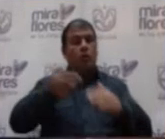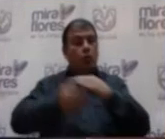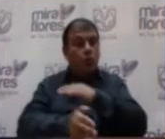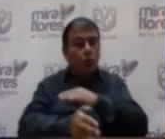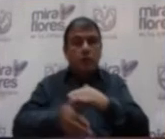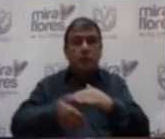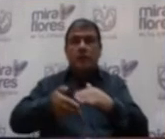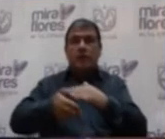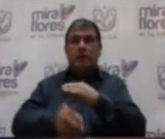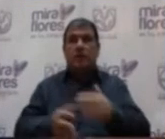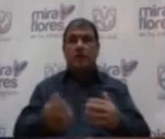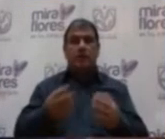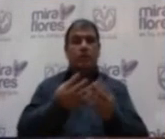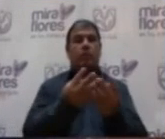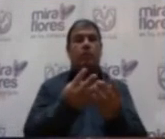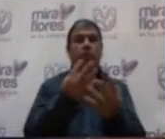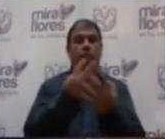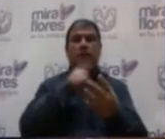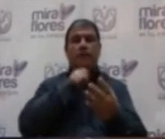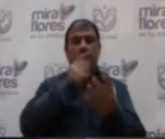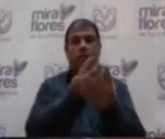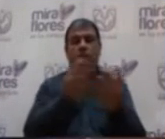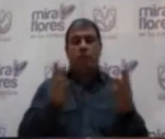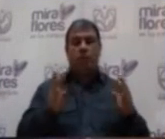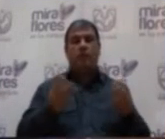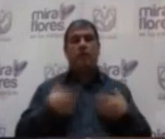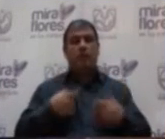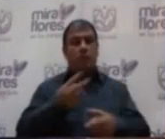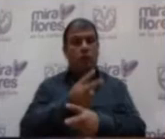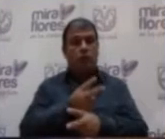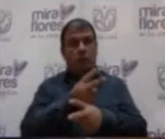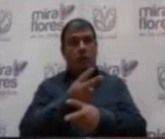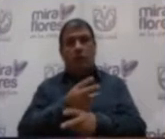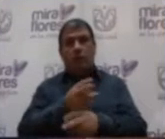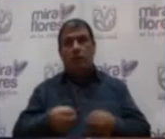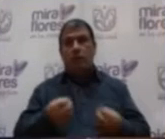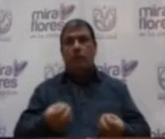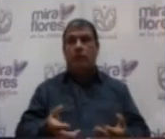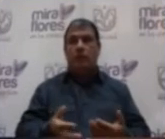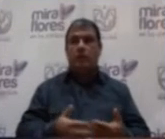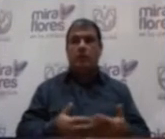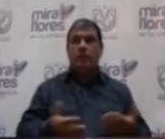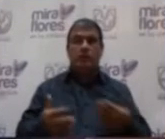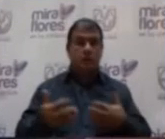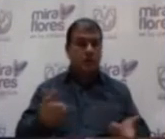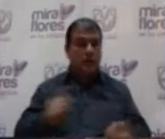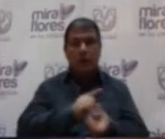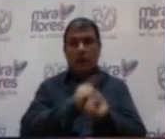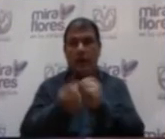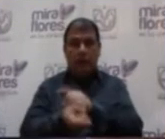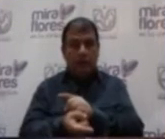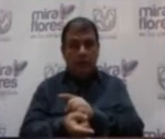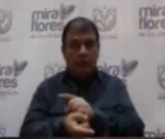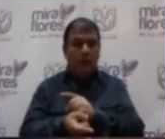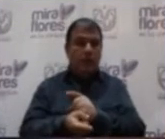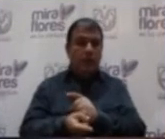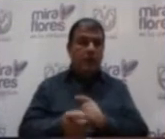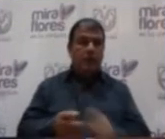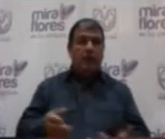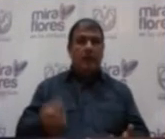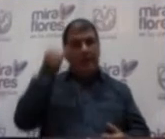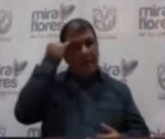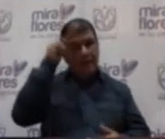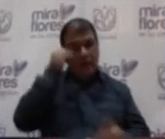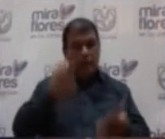posteriormente que son enrejadas y que hay que tener mucho cuidado con esto porque se desvirtúa lo que realmente uno desea